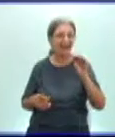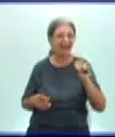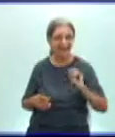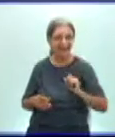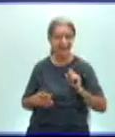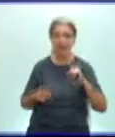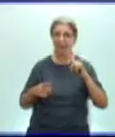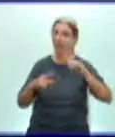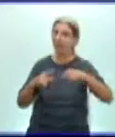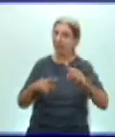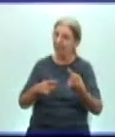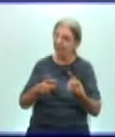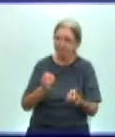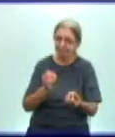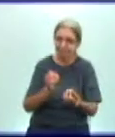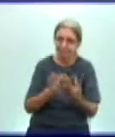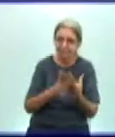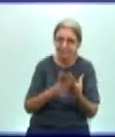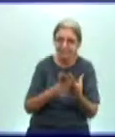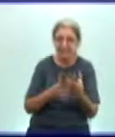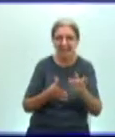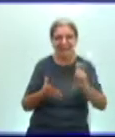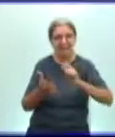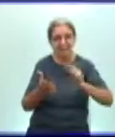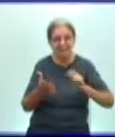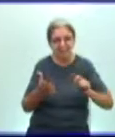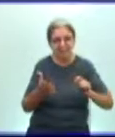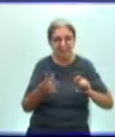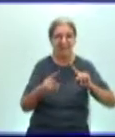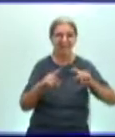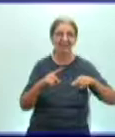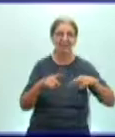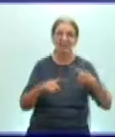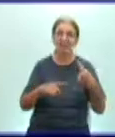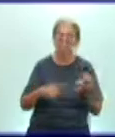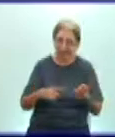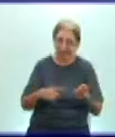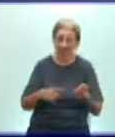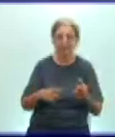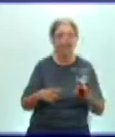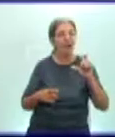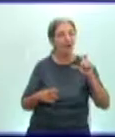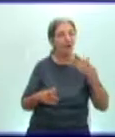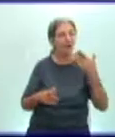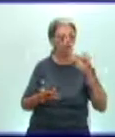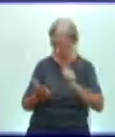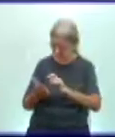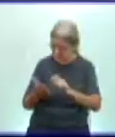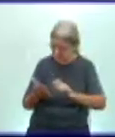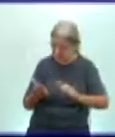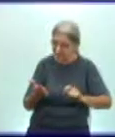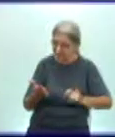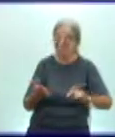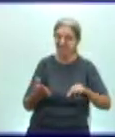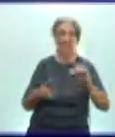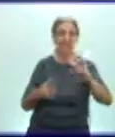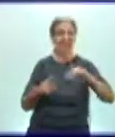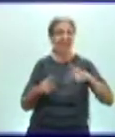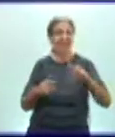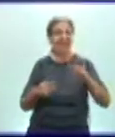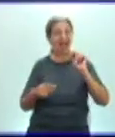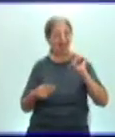la escritura, aparece entonces el cuento como obra artístico-literaria. Vamos a ver en